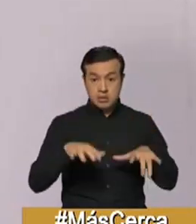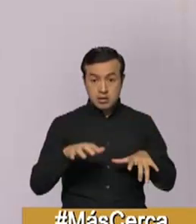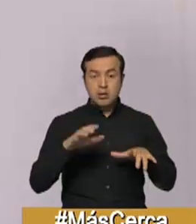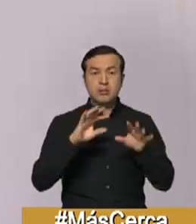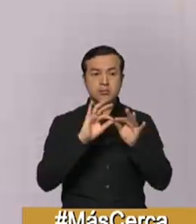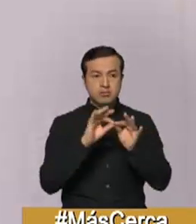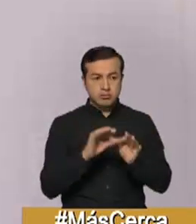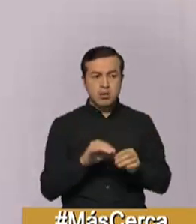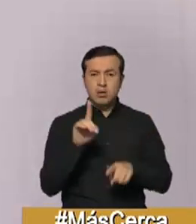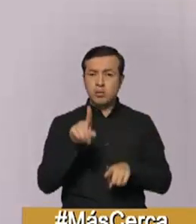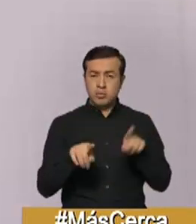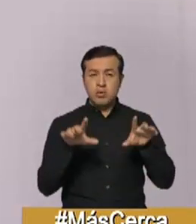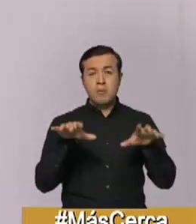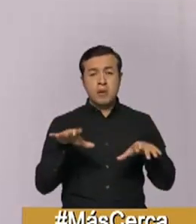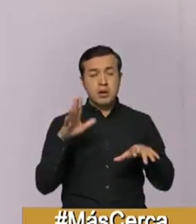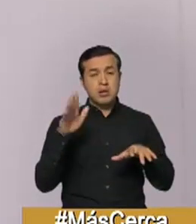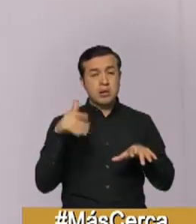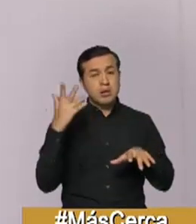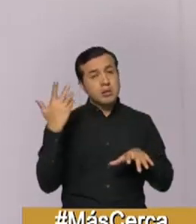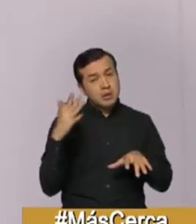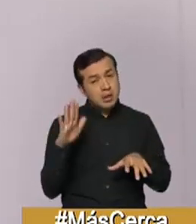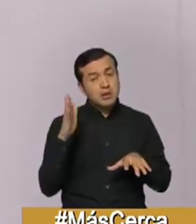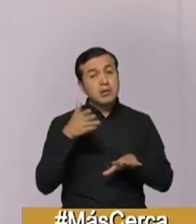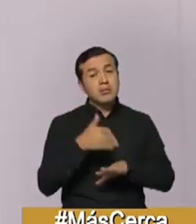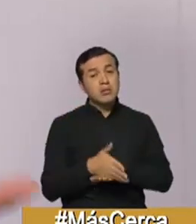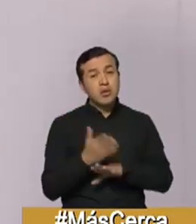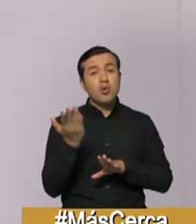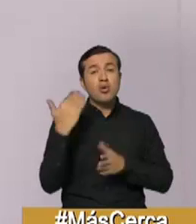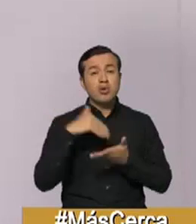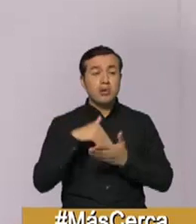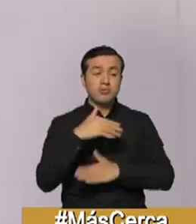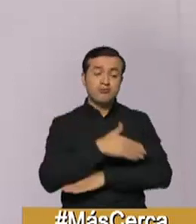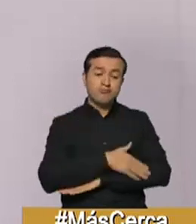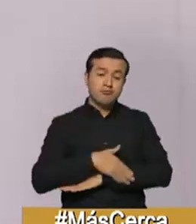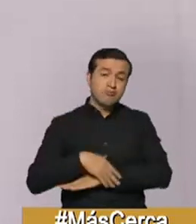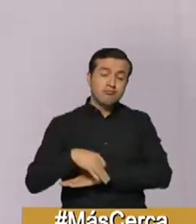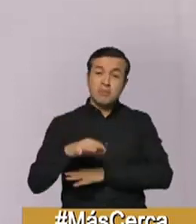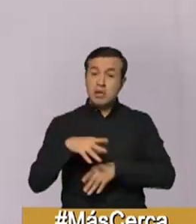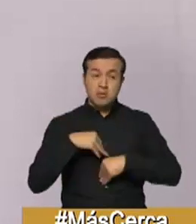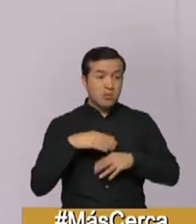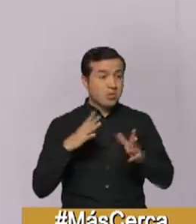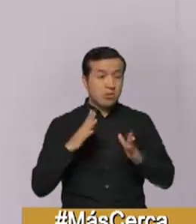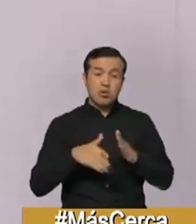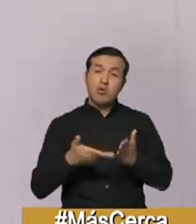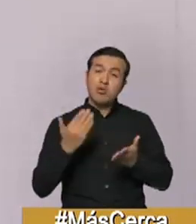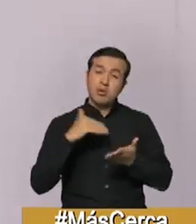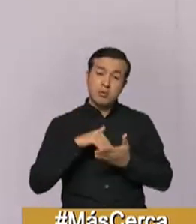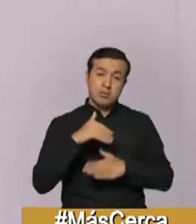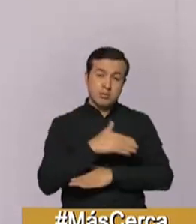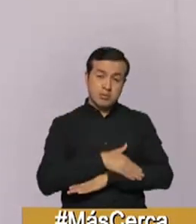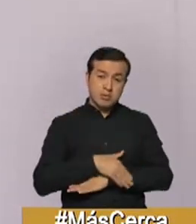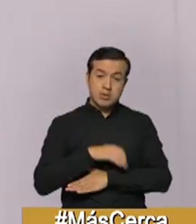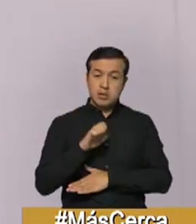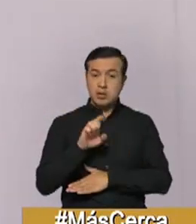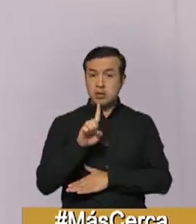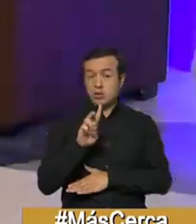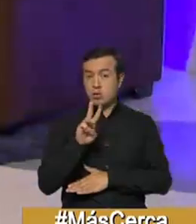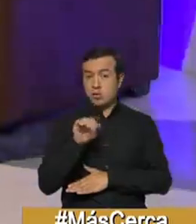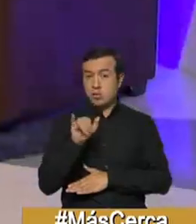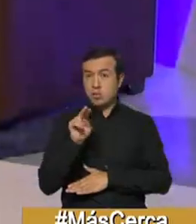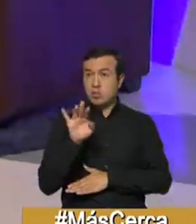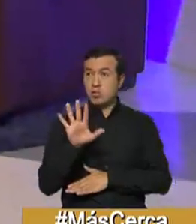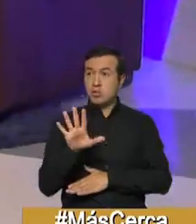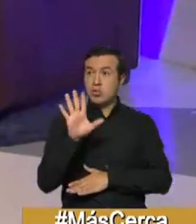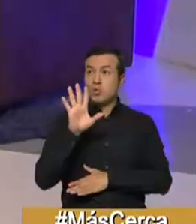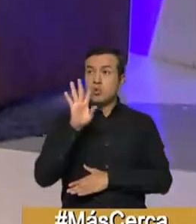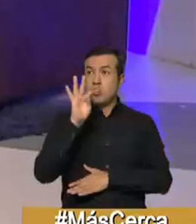curado, perros lastimosamente que luego deben ponerlos en la calle o si es que no son adoptados. También está con nosotros Edwin Velastegui, administrador